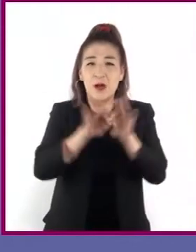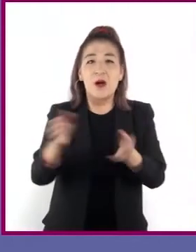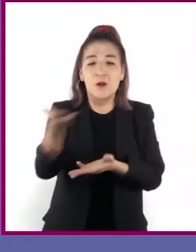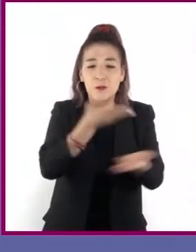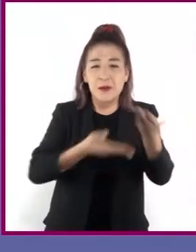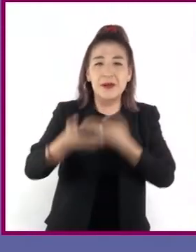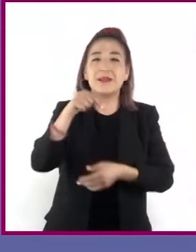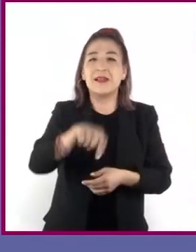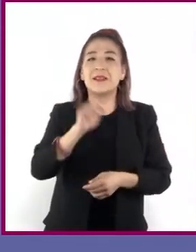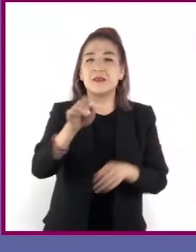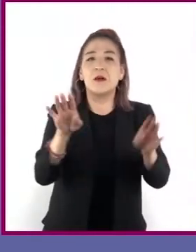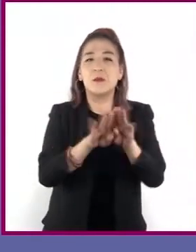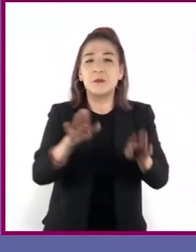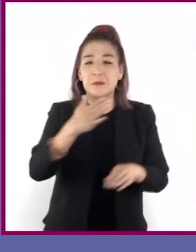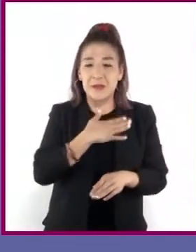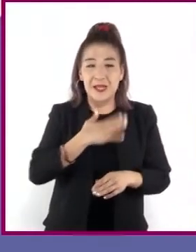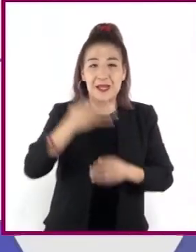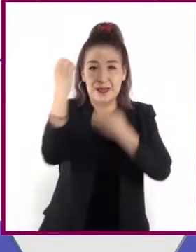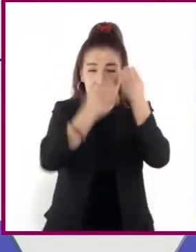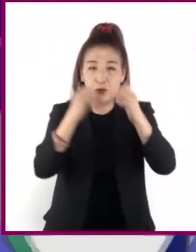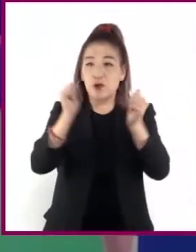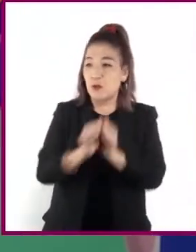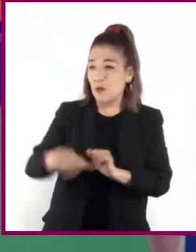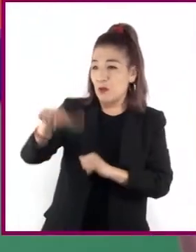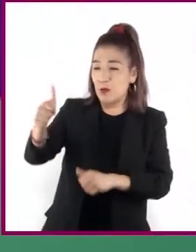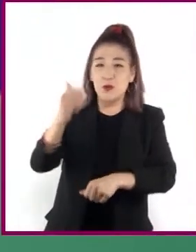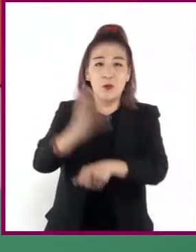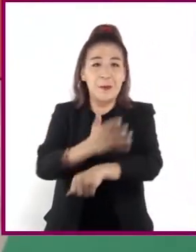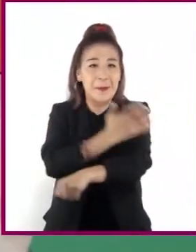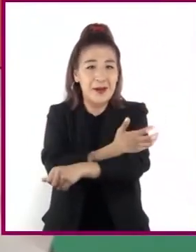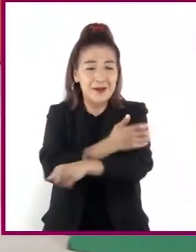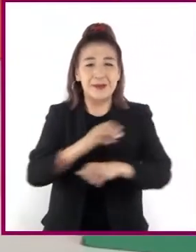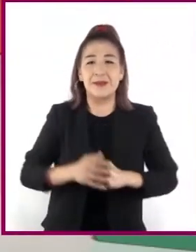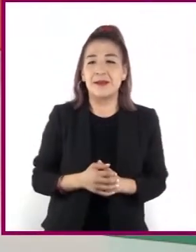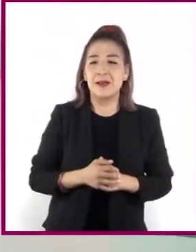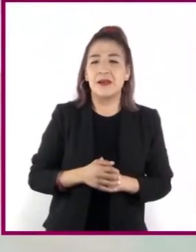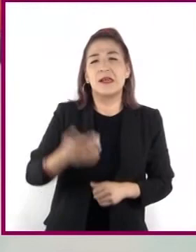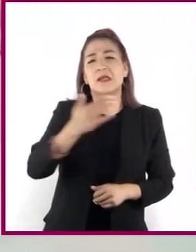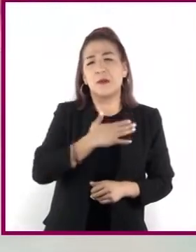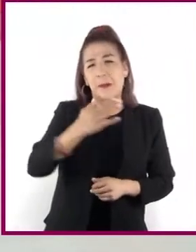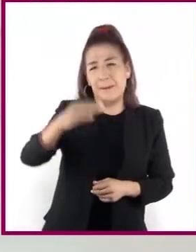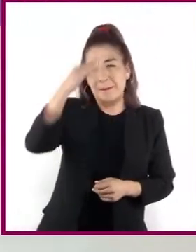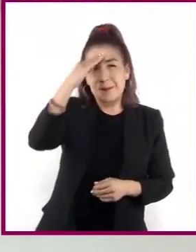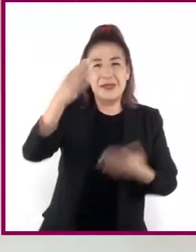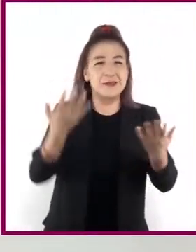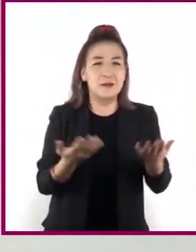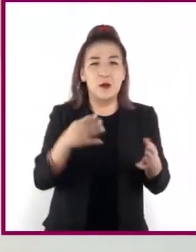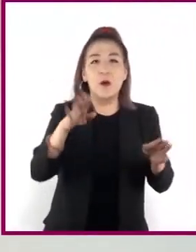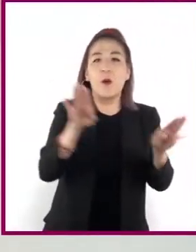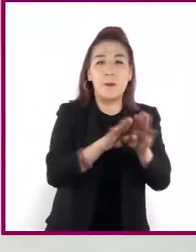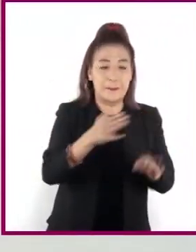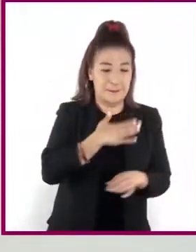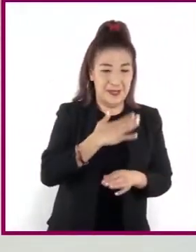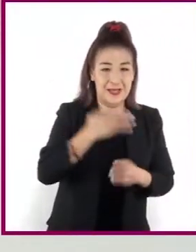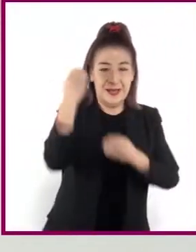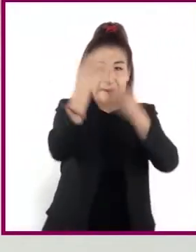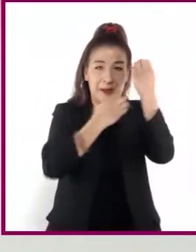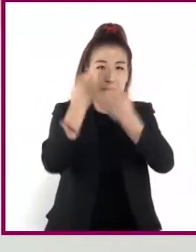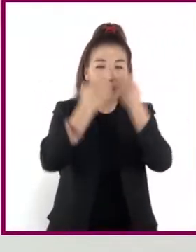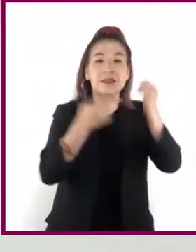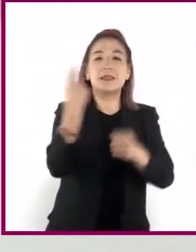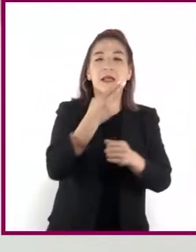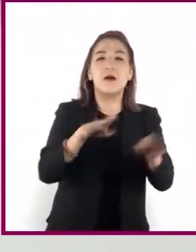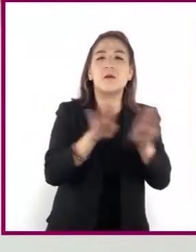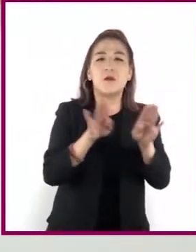nuestra autoevaluación con mis compañeros y compañeras? Profesor, pienso que al ser una autoevaluación se refiere a realizarse de